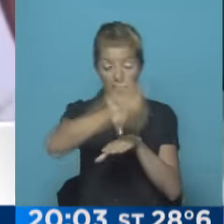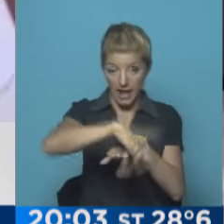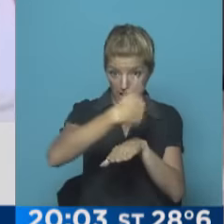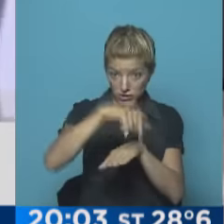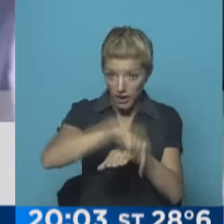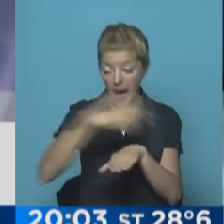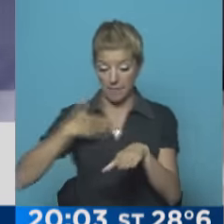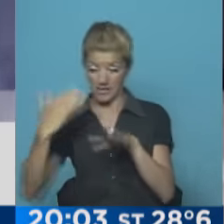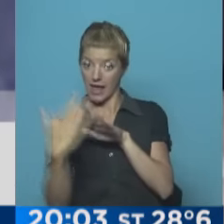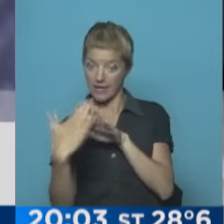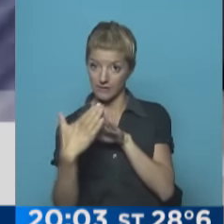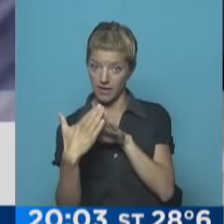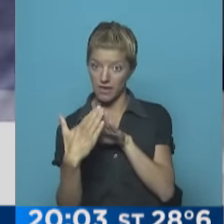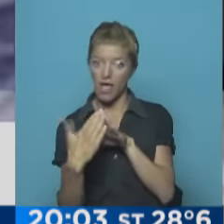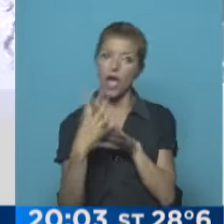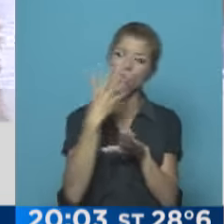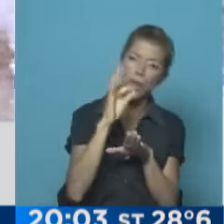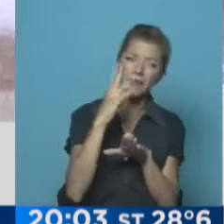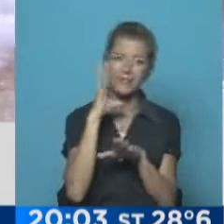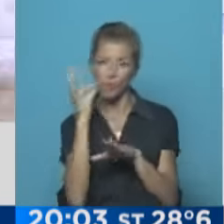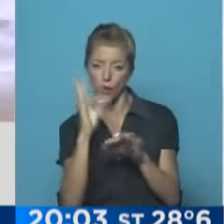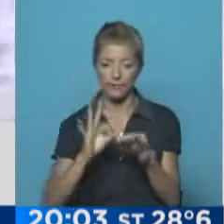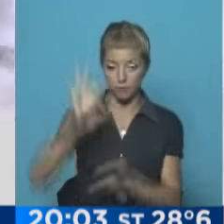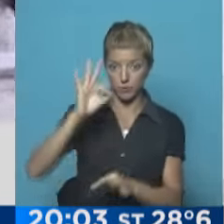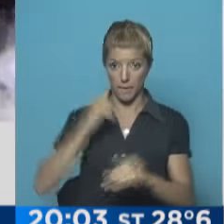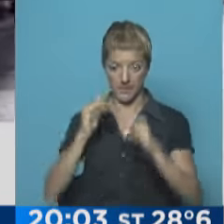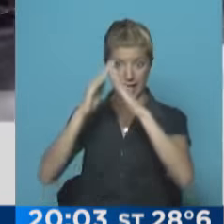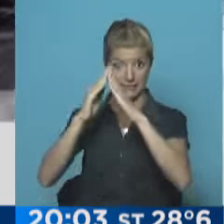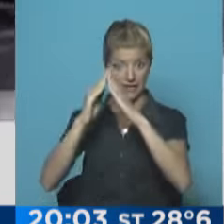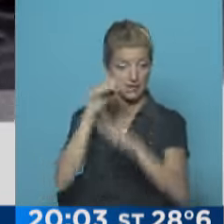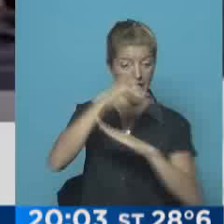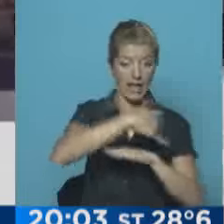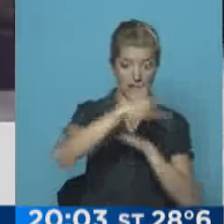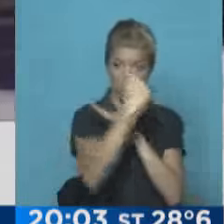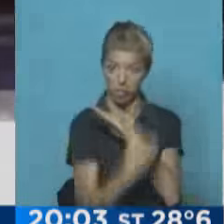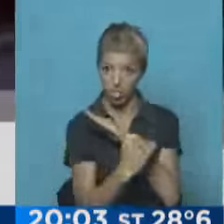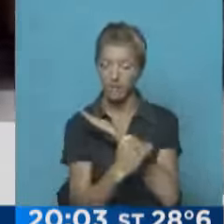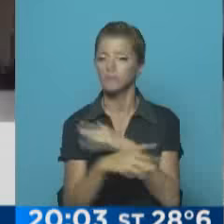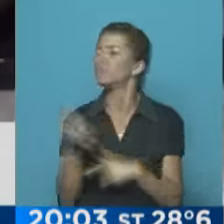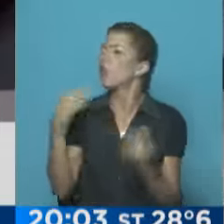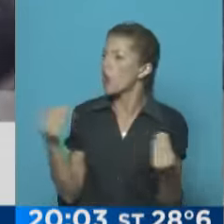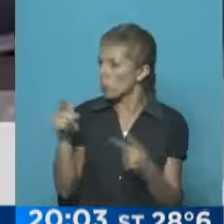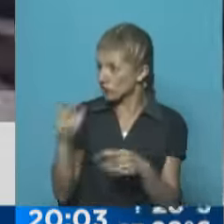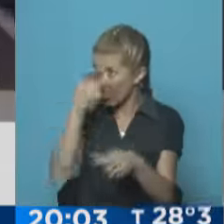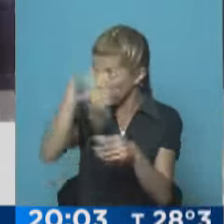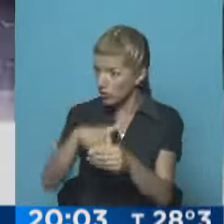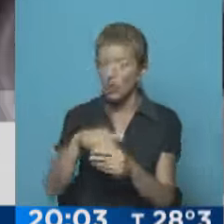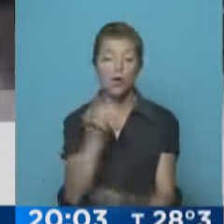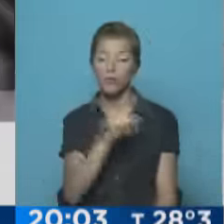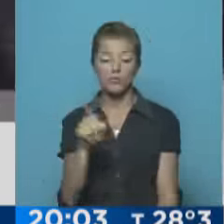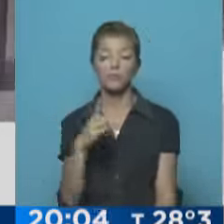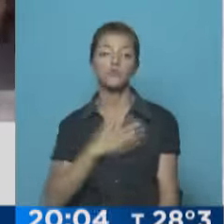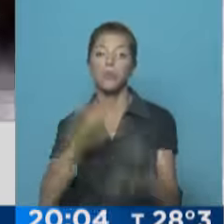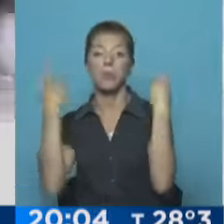como 40, 50 centímetros. Así, ¿cómo fue que entró? ¿Cómo fue? ¿Estaba usted adentro? Yo andaba paseando en el